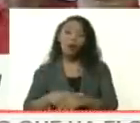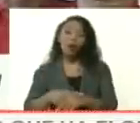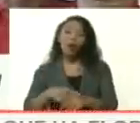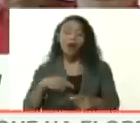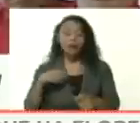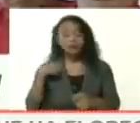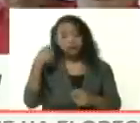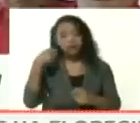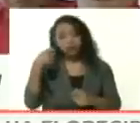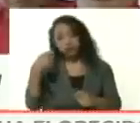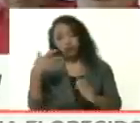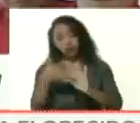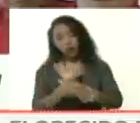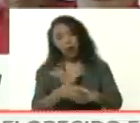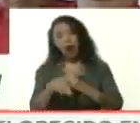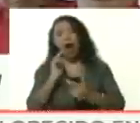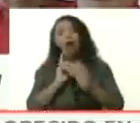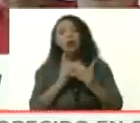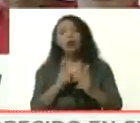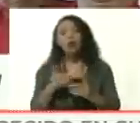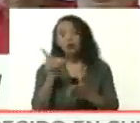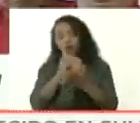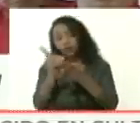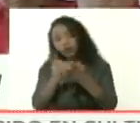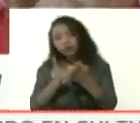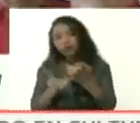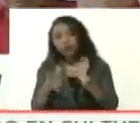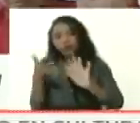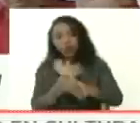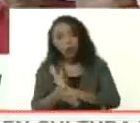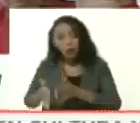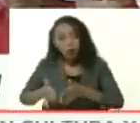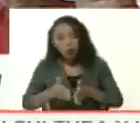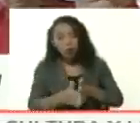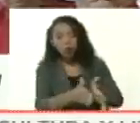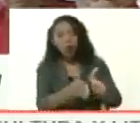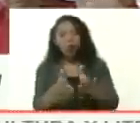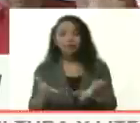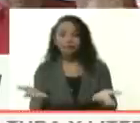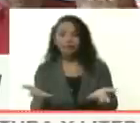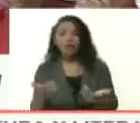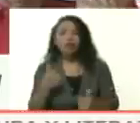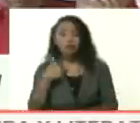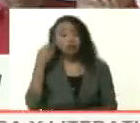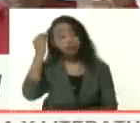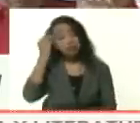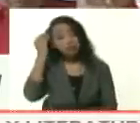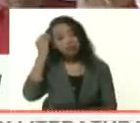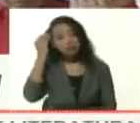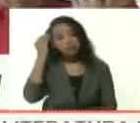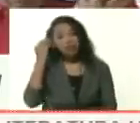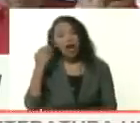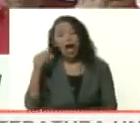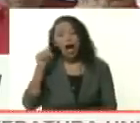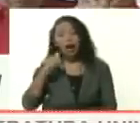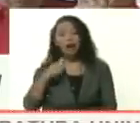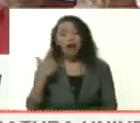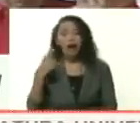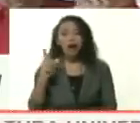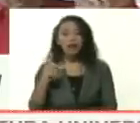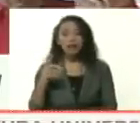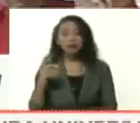informando algunos detalles sobre la ruta. Y creo que se viven tiempos